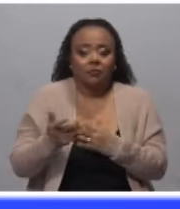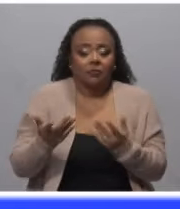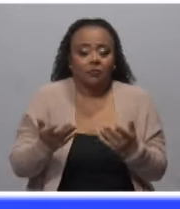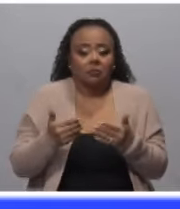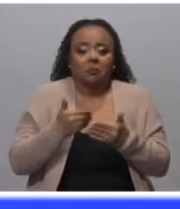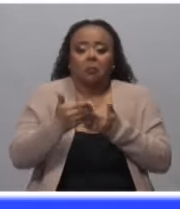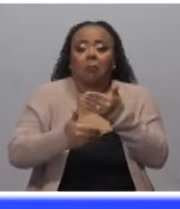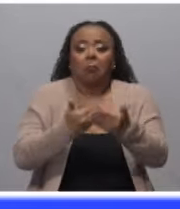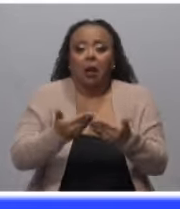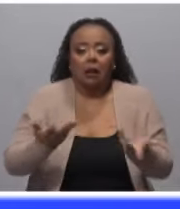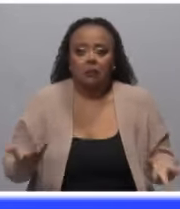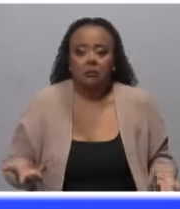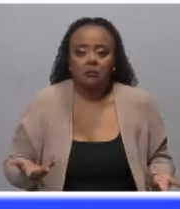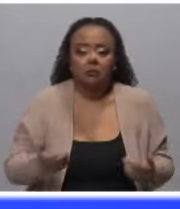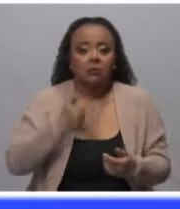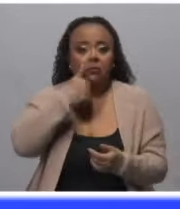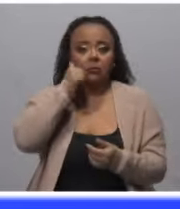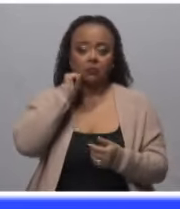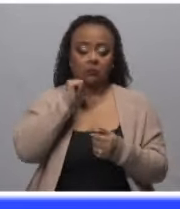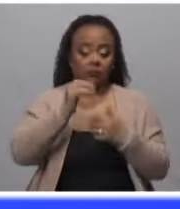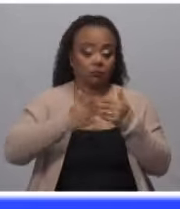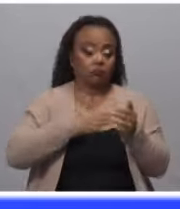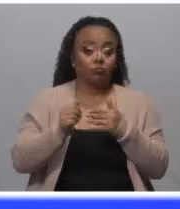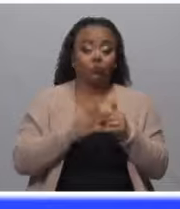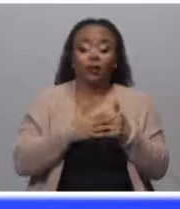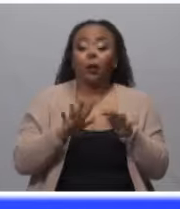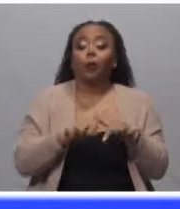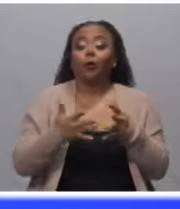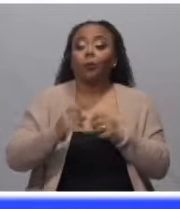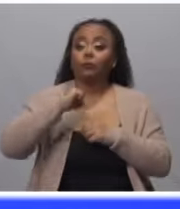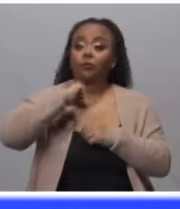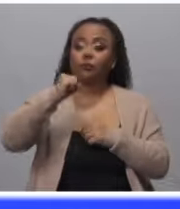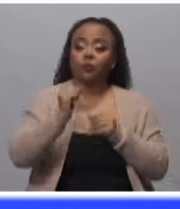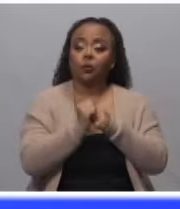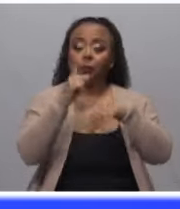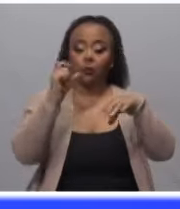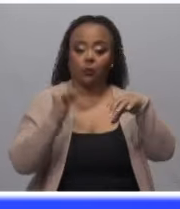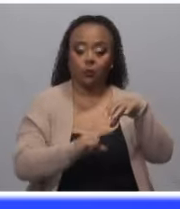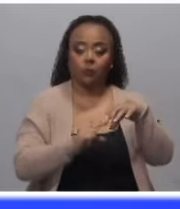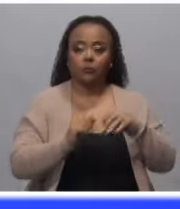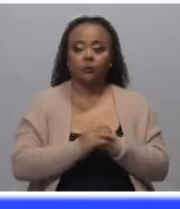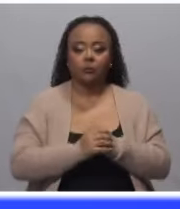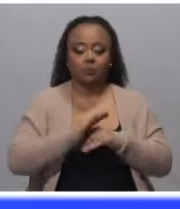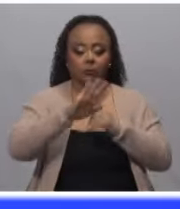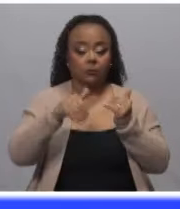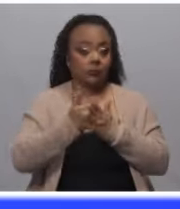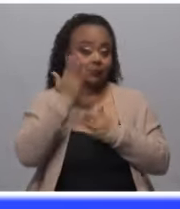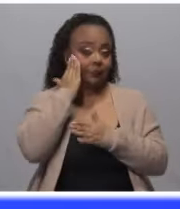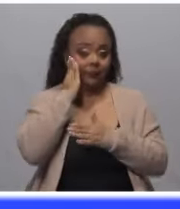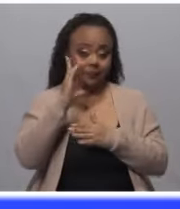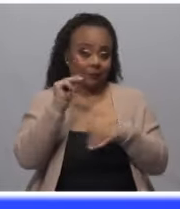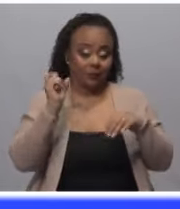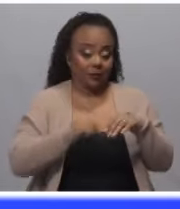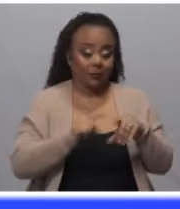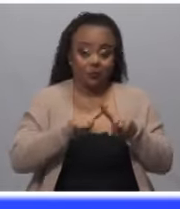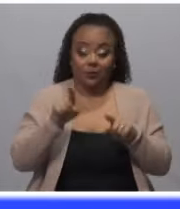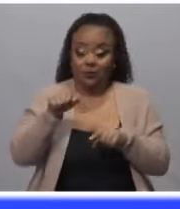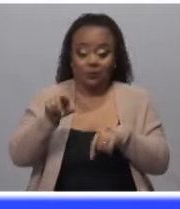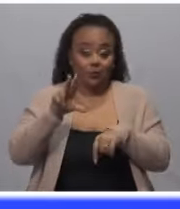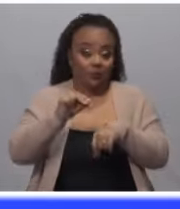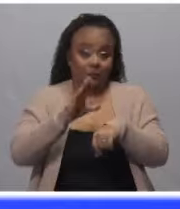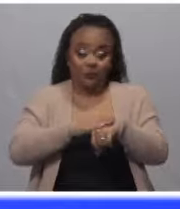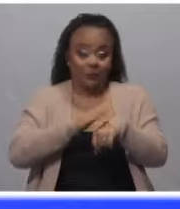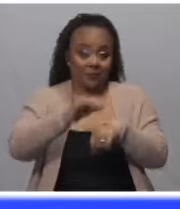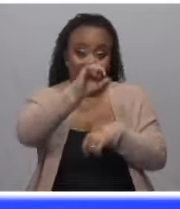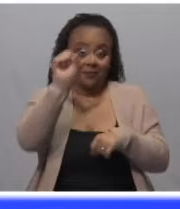Ahí va eh ayer sea como sea sacó un triunfo aunque con un gol que todos sabemos que no fue pero eso no fue culpa del Deportivo saprisa